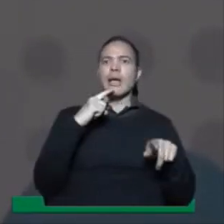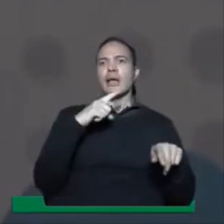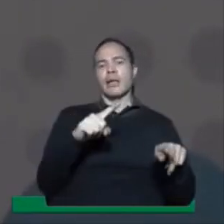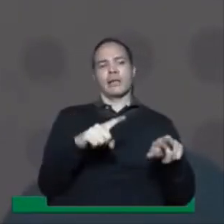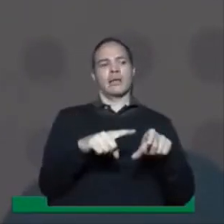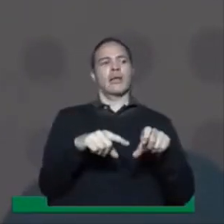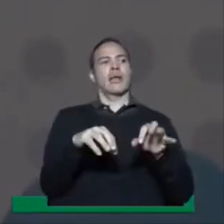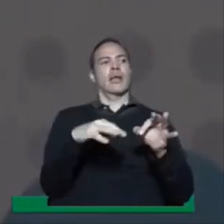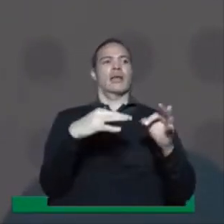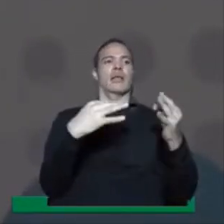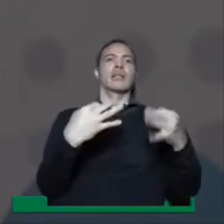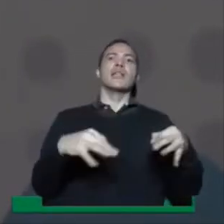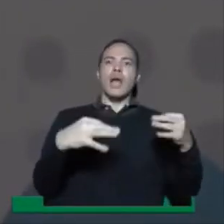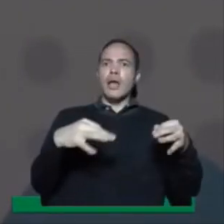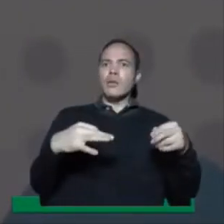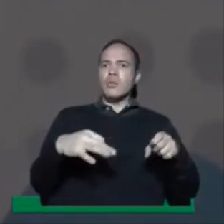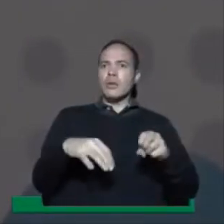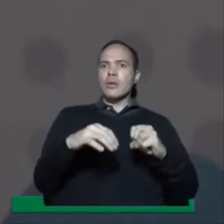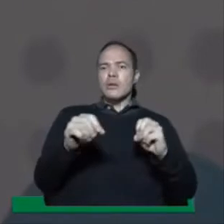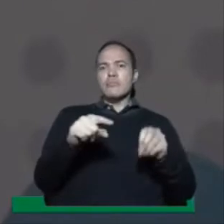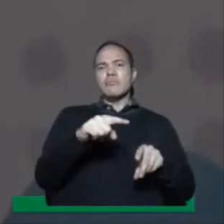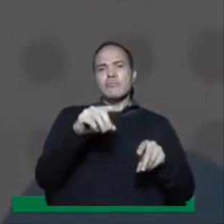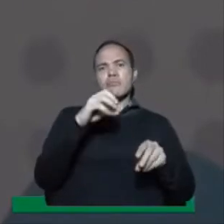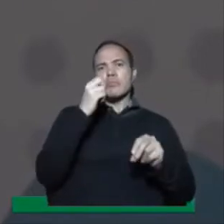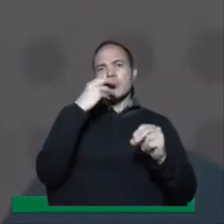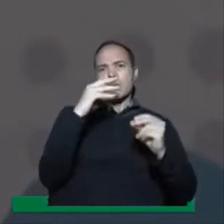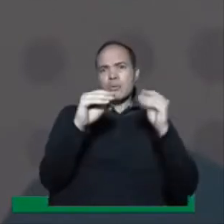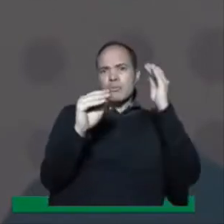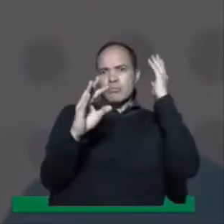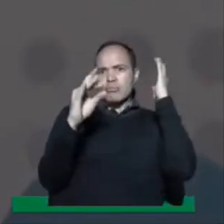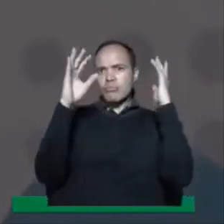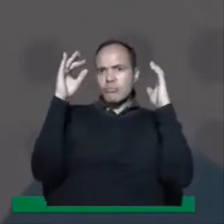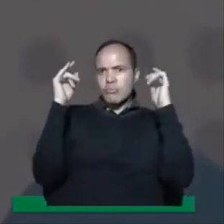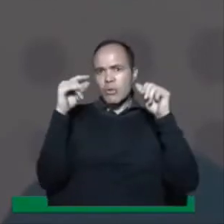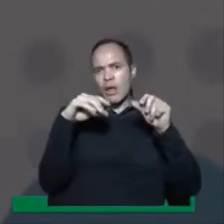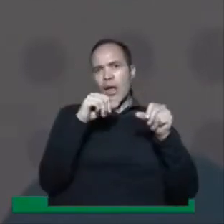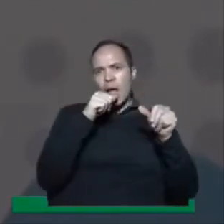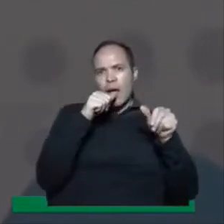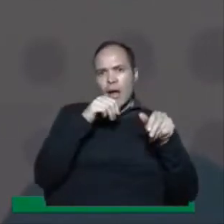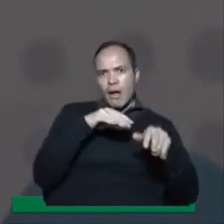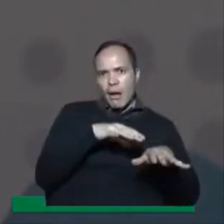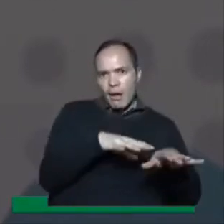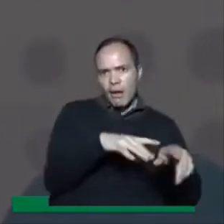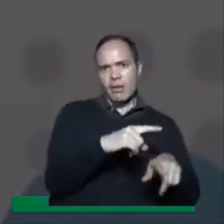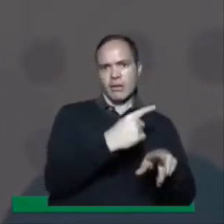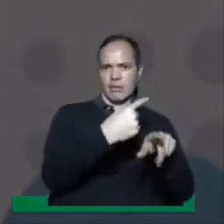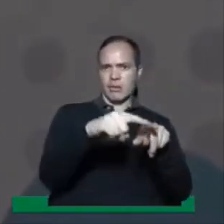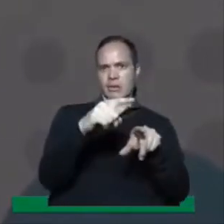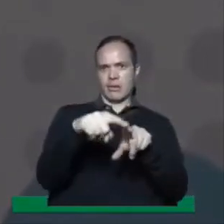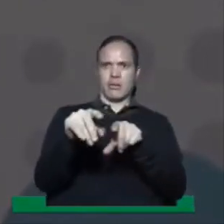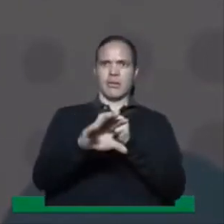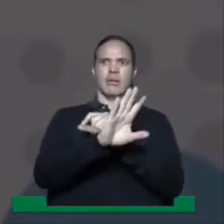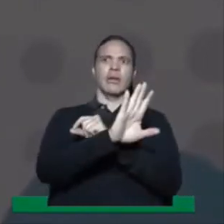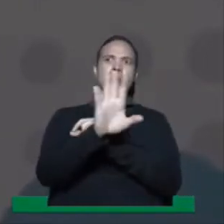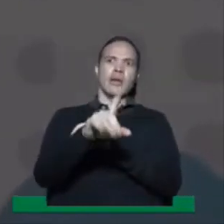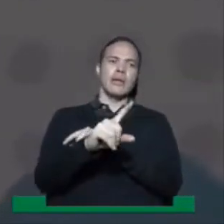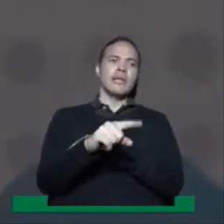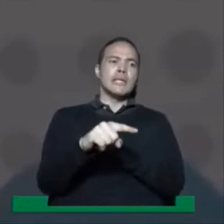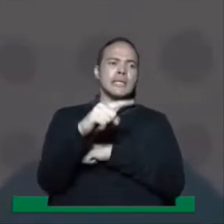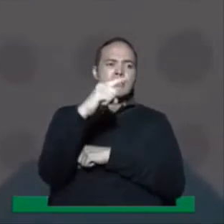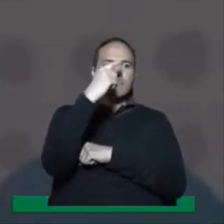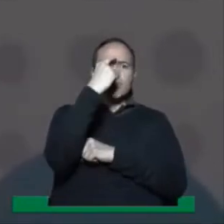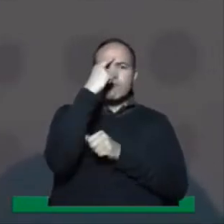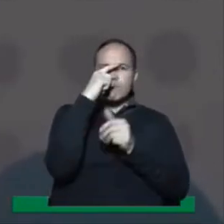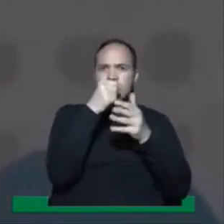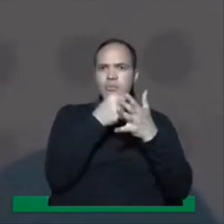naturales entonces yo creo que uno de los desafíos es que la sigamos viviendo sin malograr ese a ese sistema